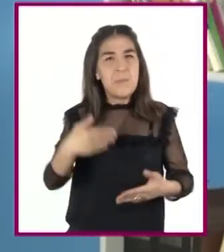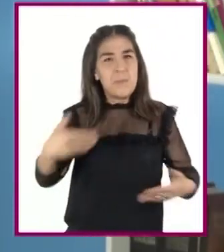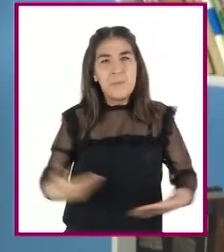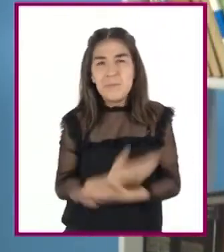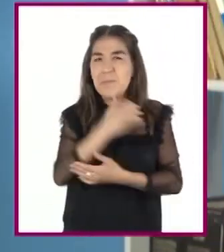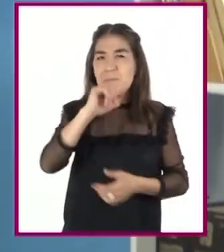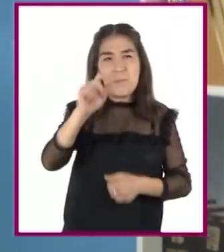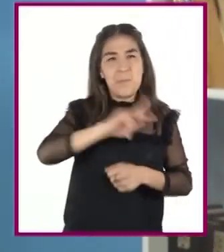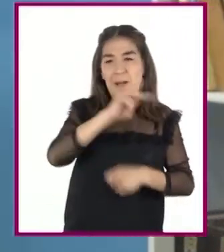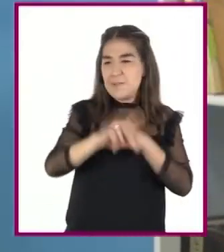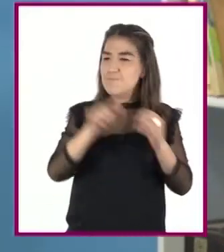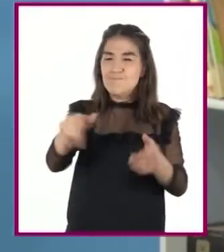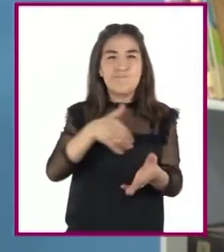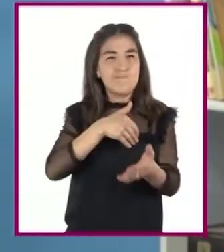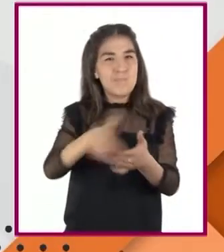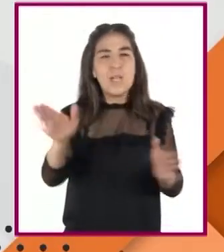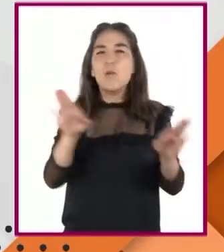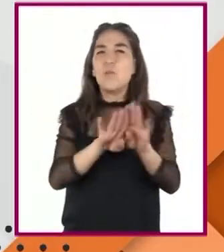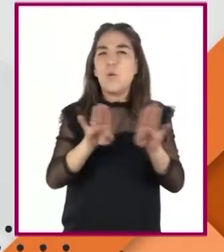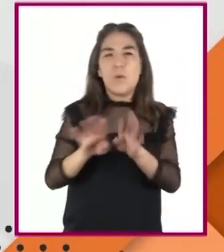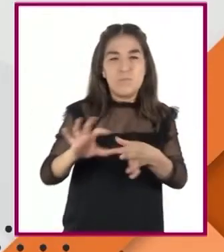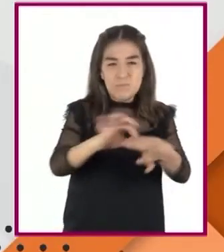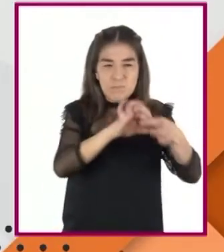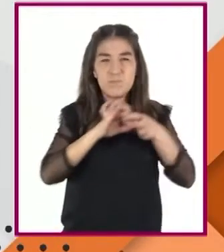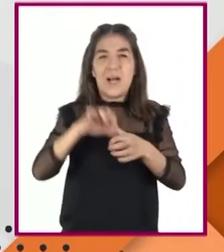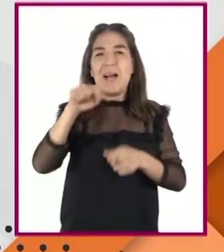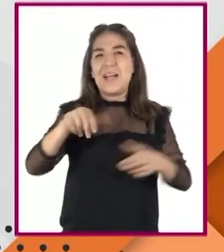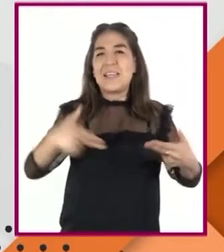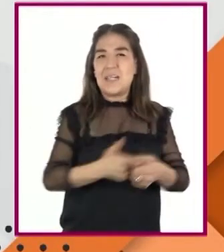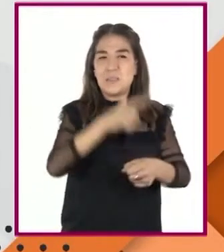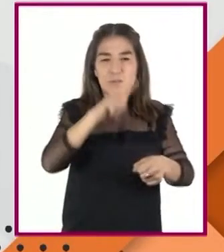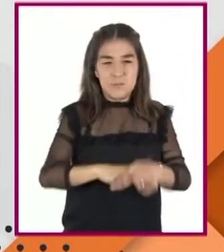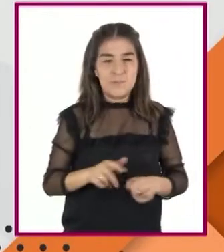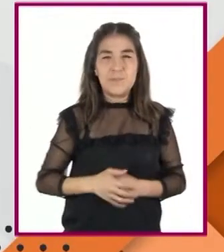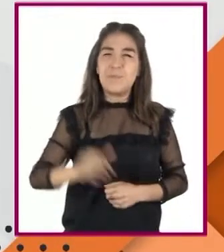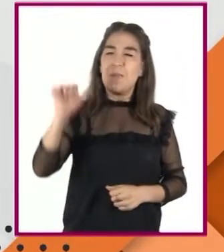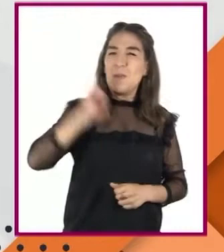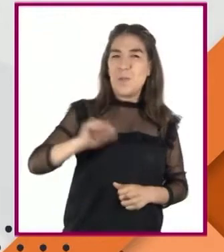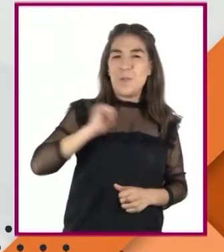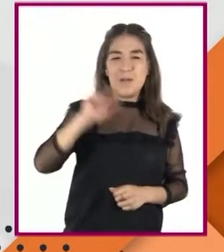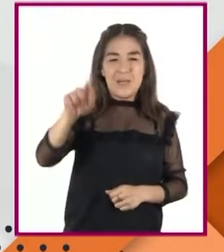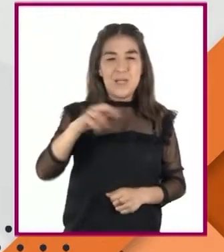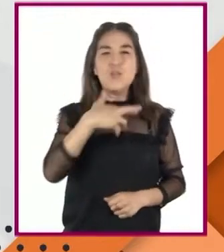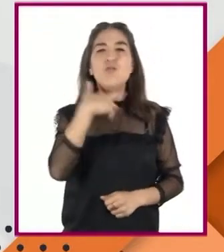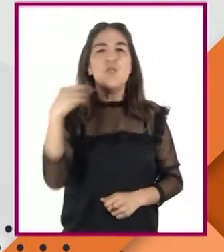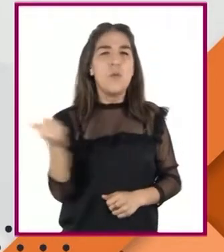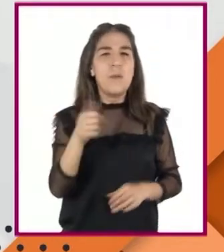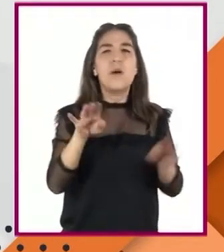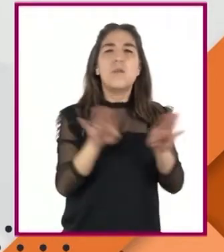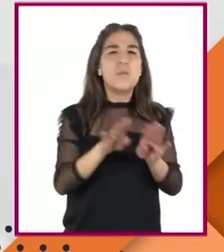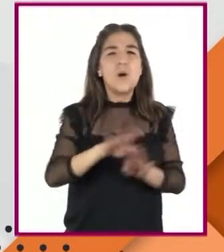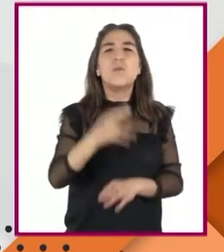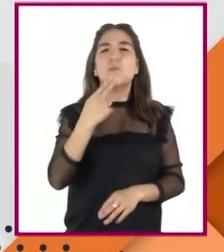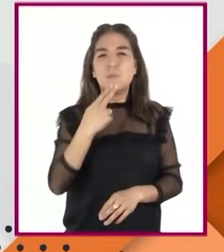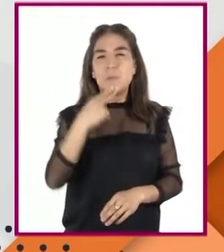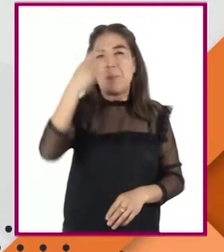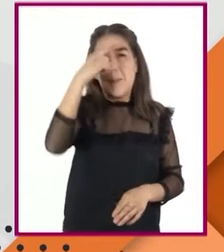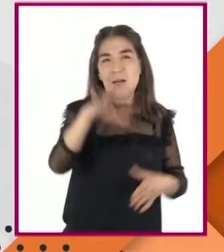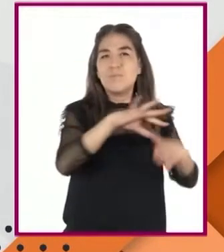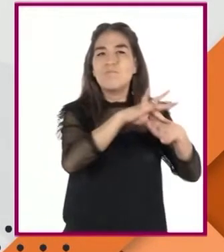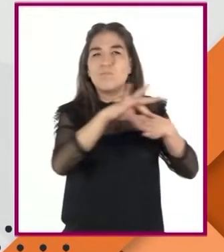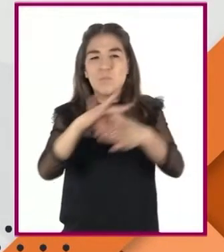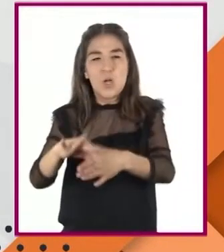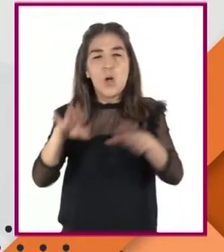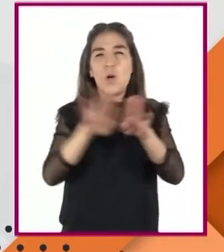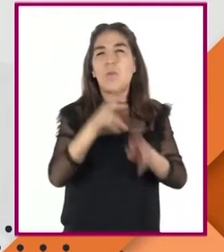como la unificación de la nación. La antigua gloria del Imperio Romano servía en muchos casos como una guía de